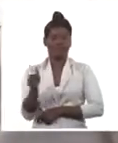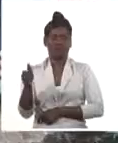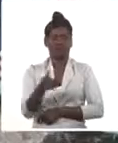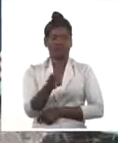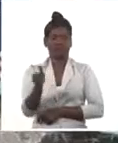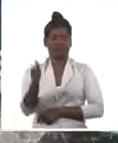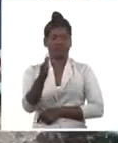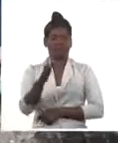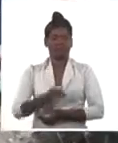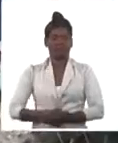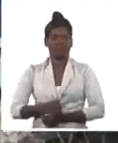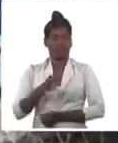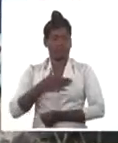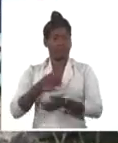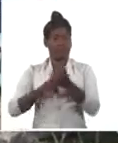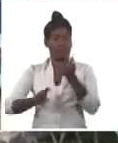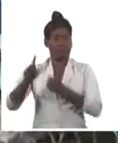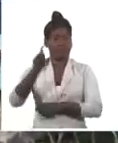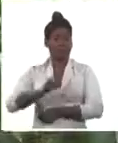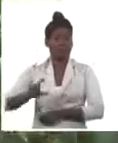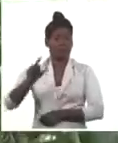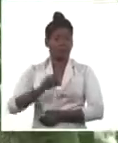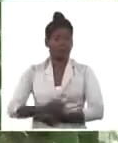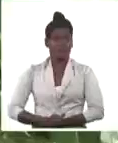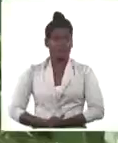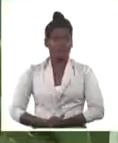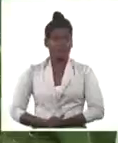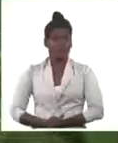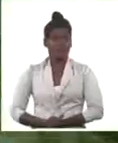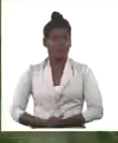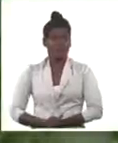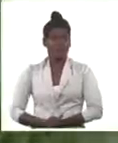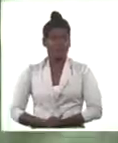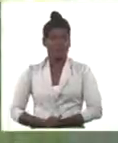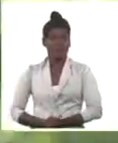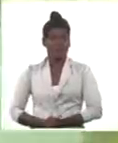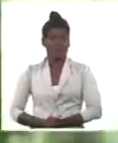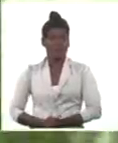Hernández. En Camagüey, María del Carmen Fuentes, Sistema Informativo de la Televisión Cubana.